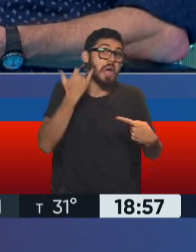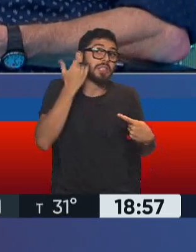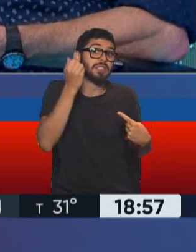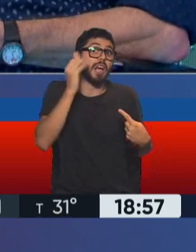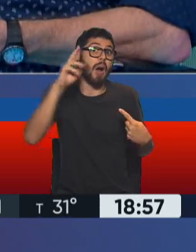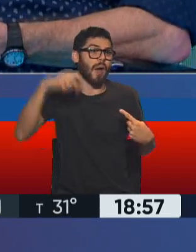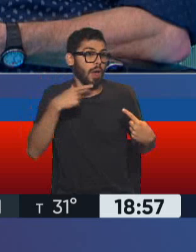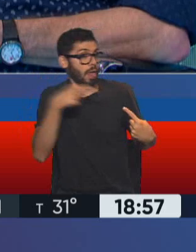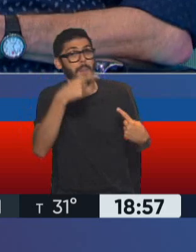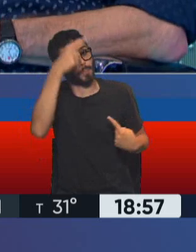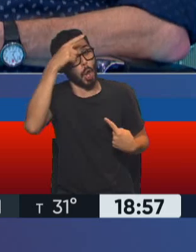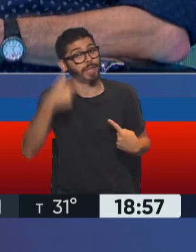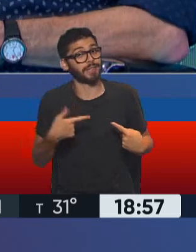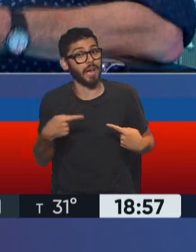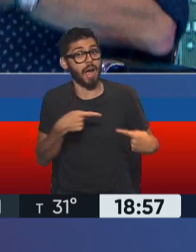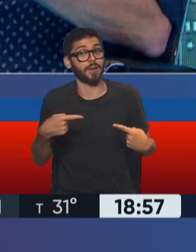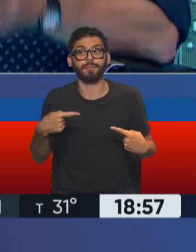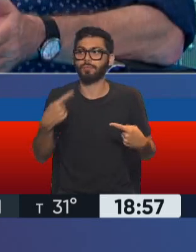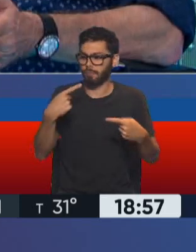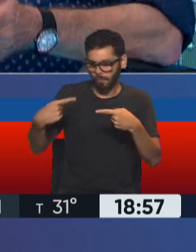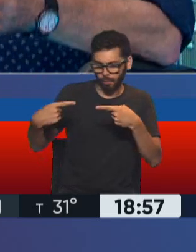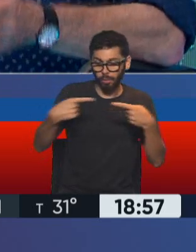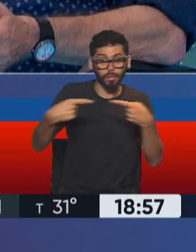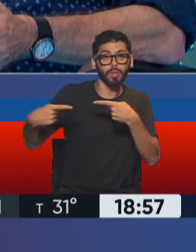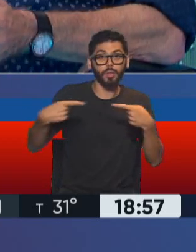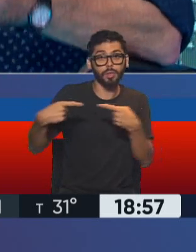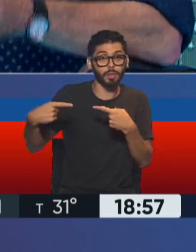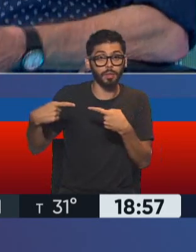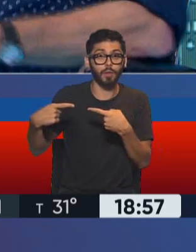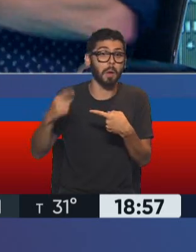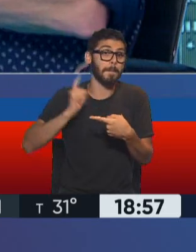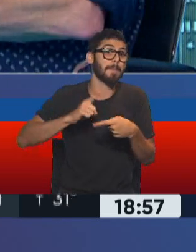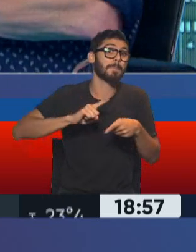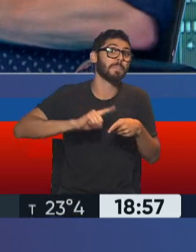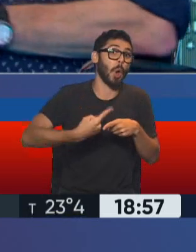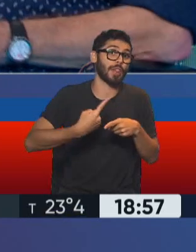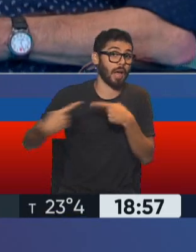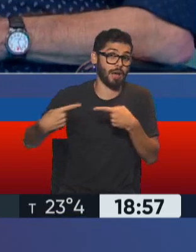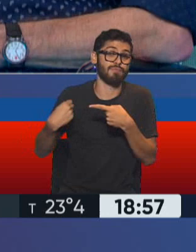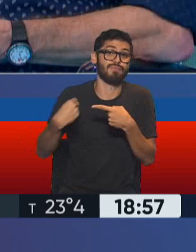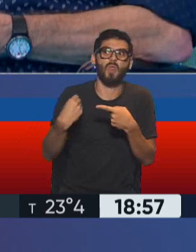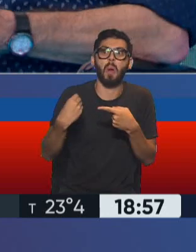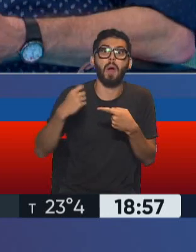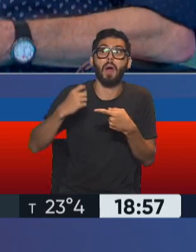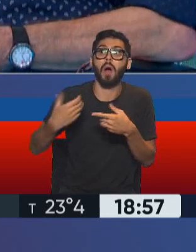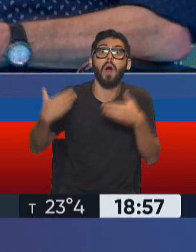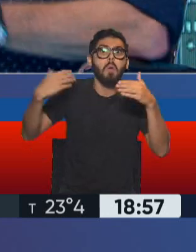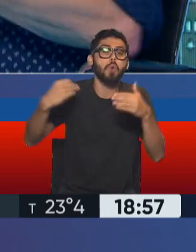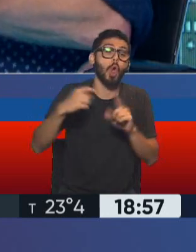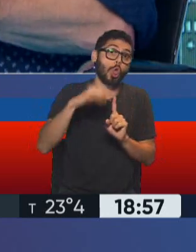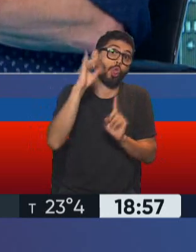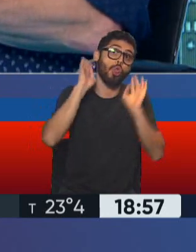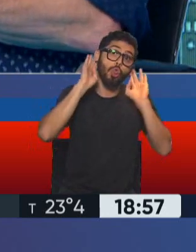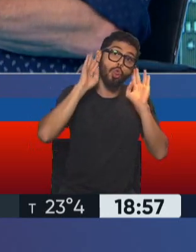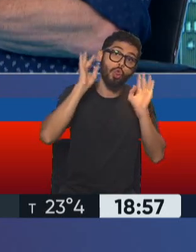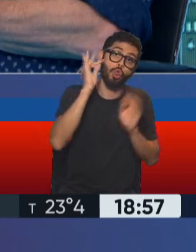se convirtió también en una puja política entre Duhalde y el expresidente Menem, que era